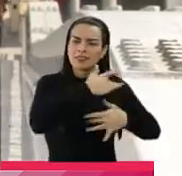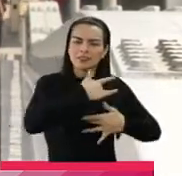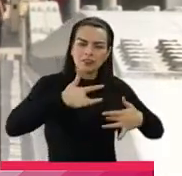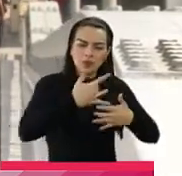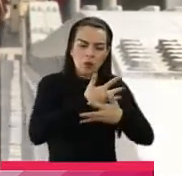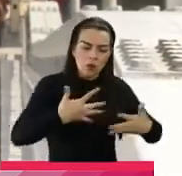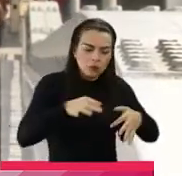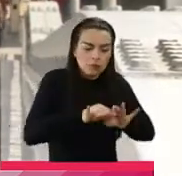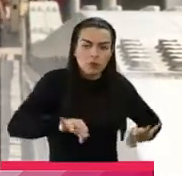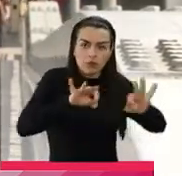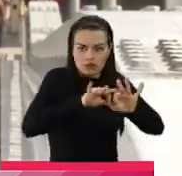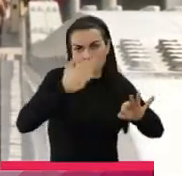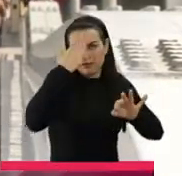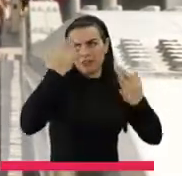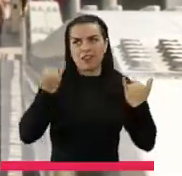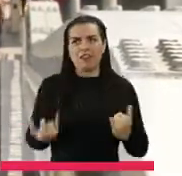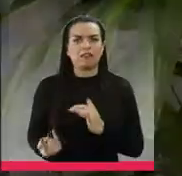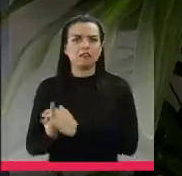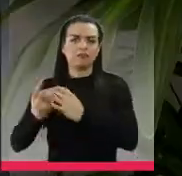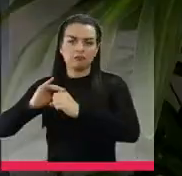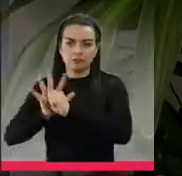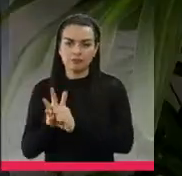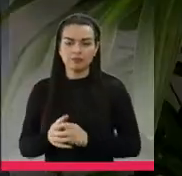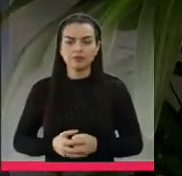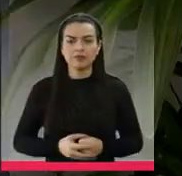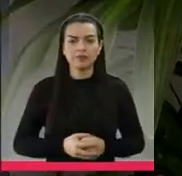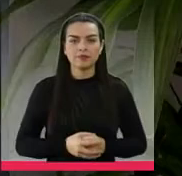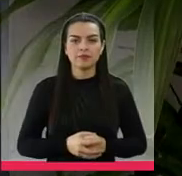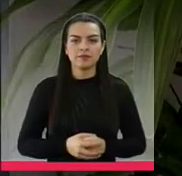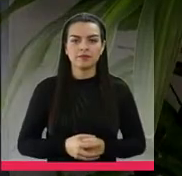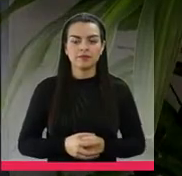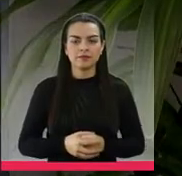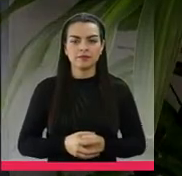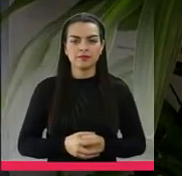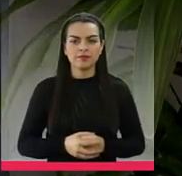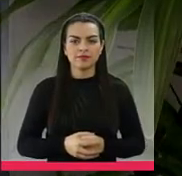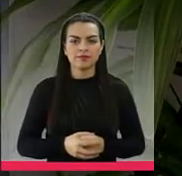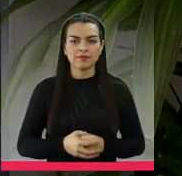crisis generada por la pandemia. Y atentos porque hoy vence el plazo.